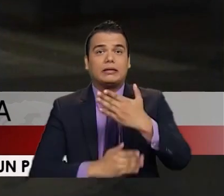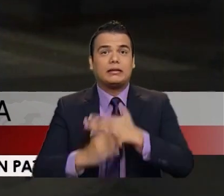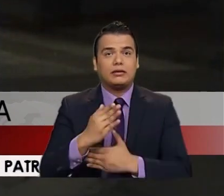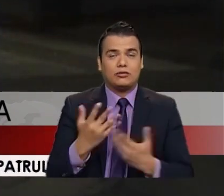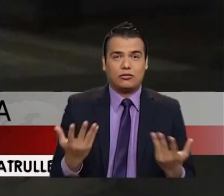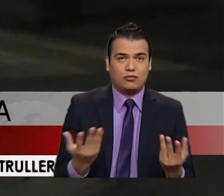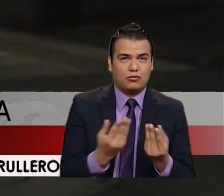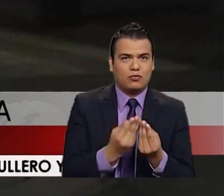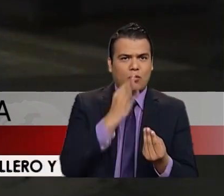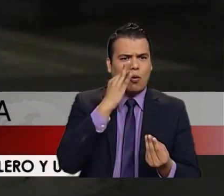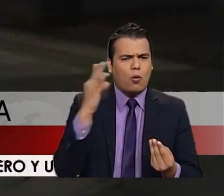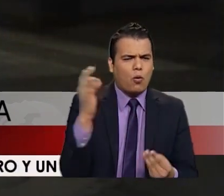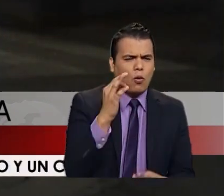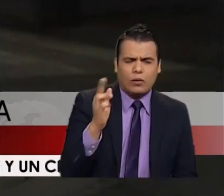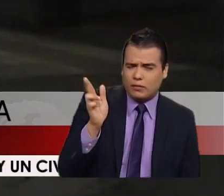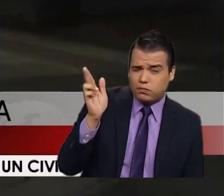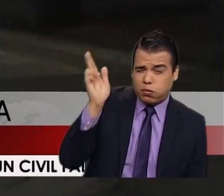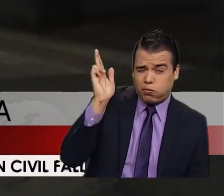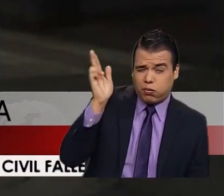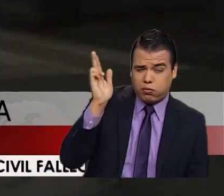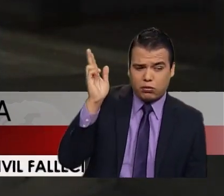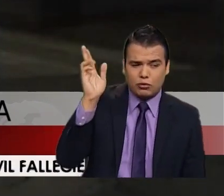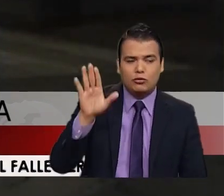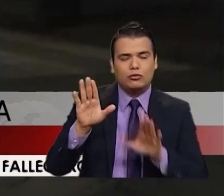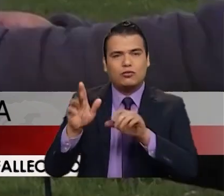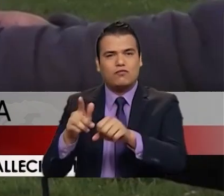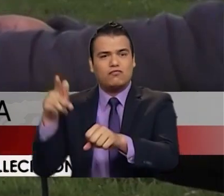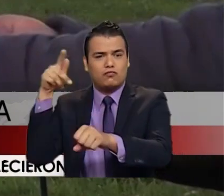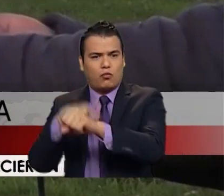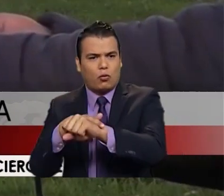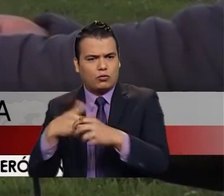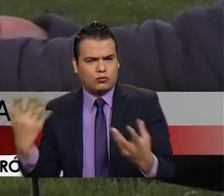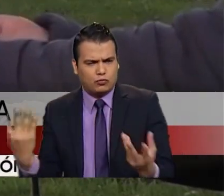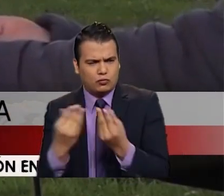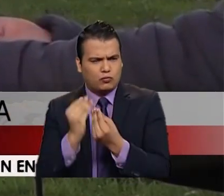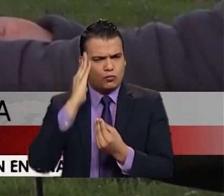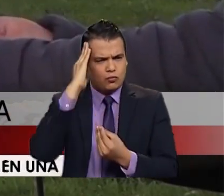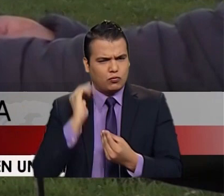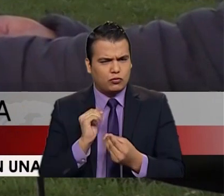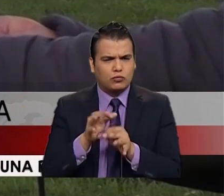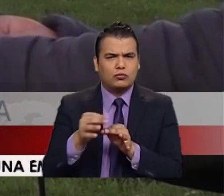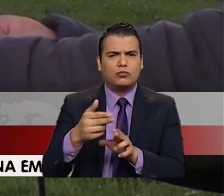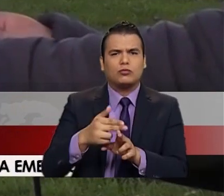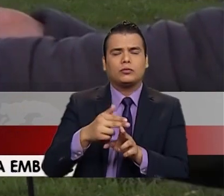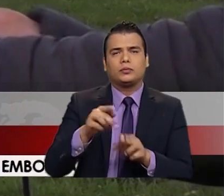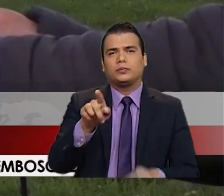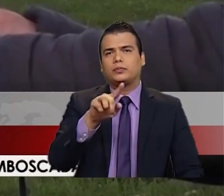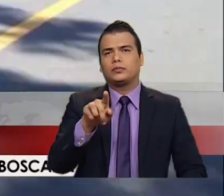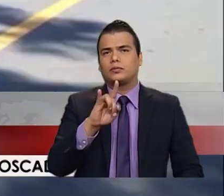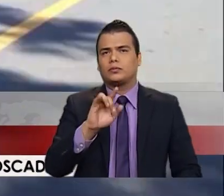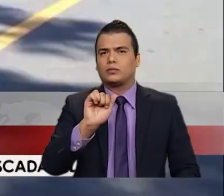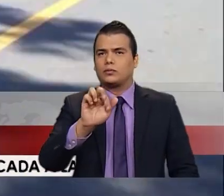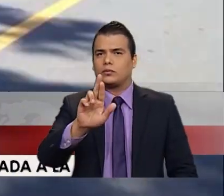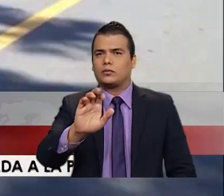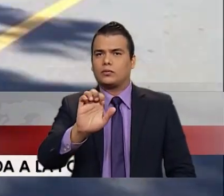una patrulla en zona rural del municipio de suárez cauca a una patrulla de policía fue asaltada